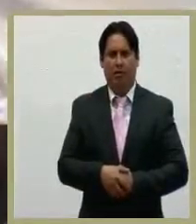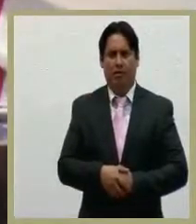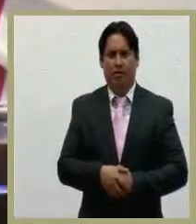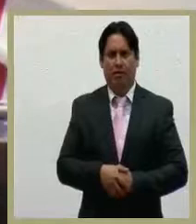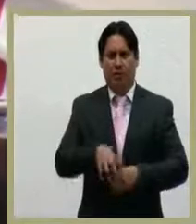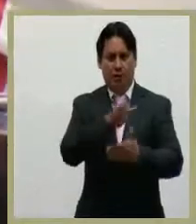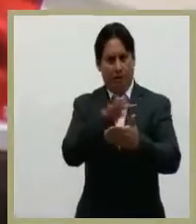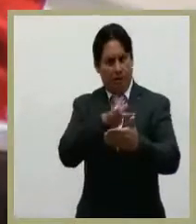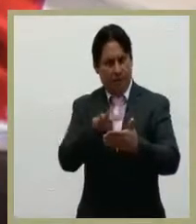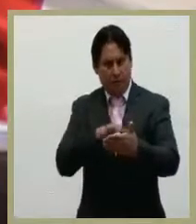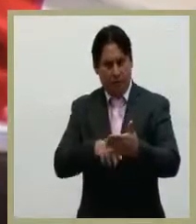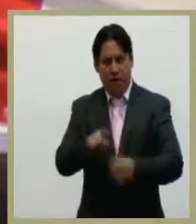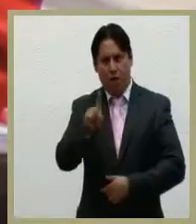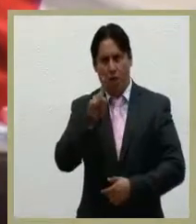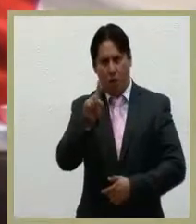leerles una frase